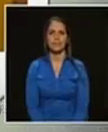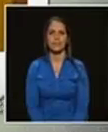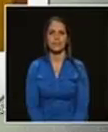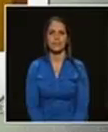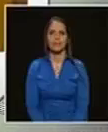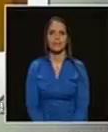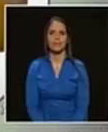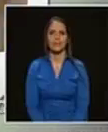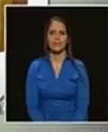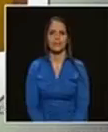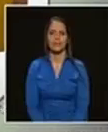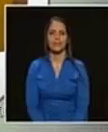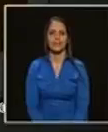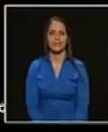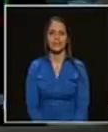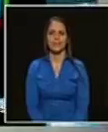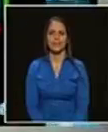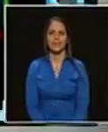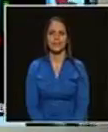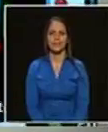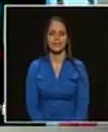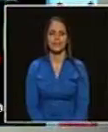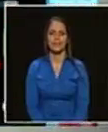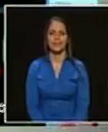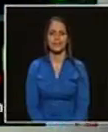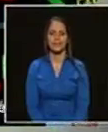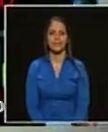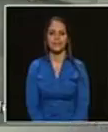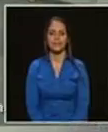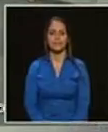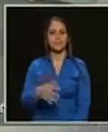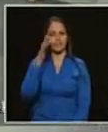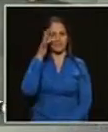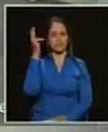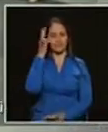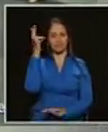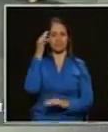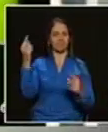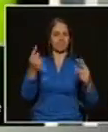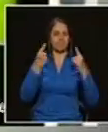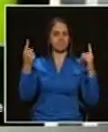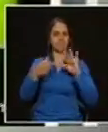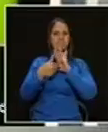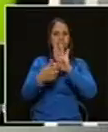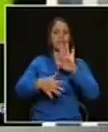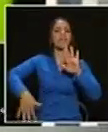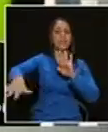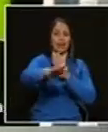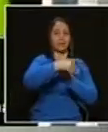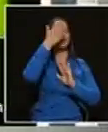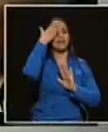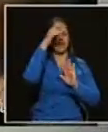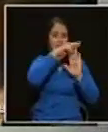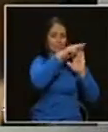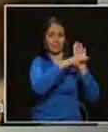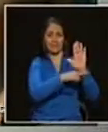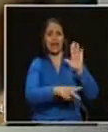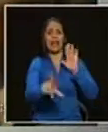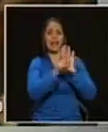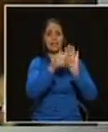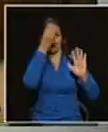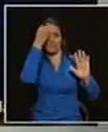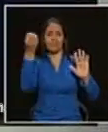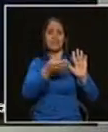las señas y nos queda como algunas dudas. Teleantioquia, como canal público regional, conoce las obligaciones que tiene con la población